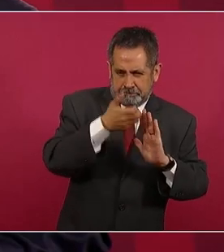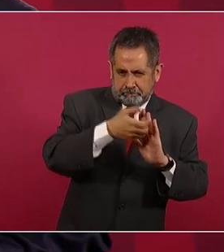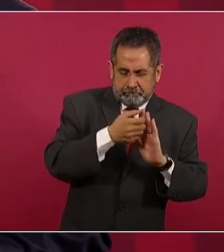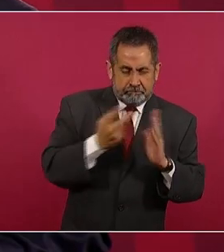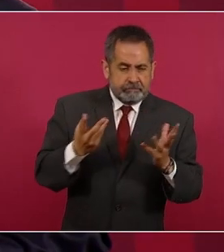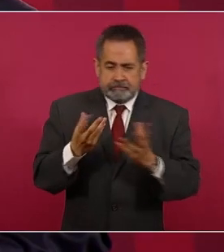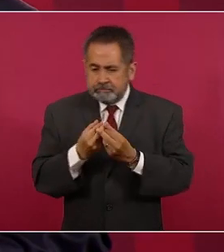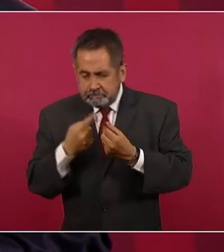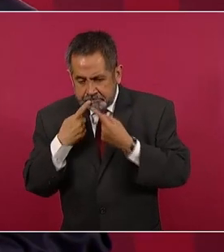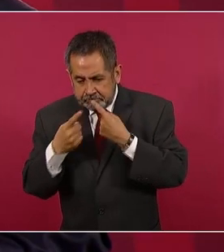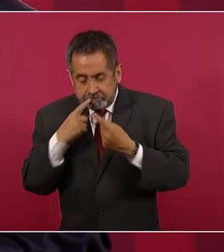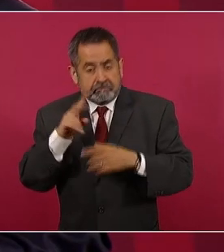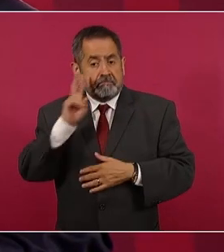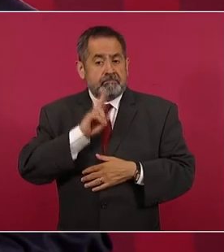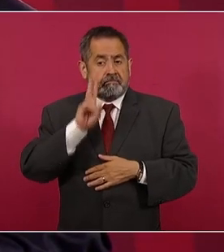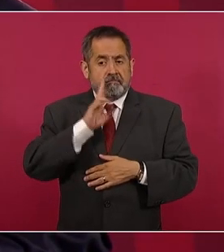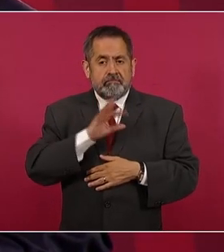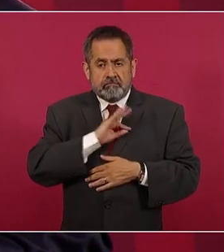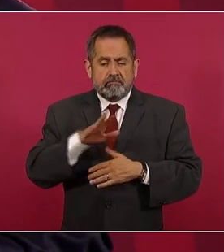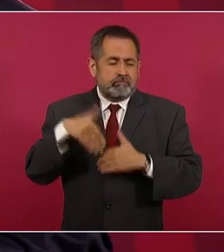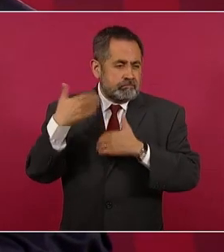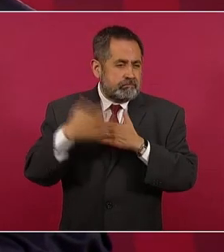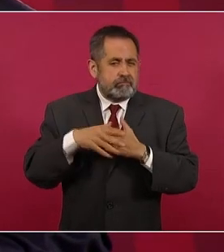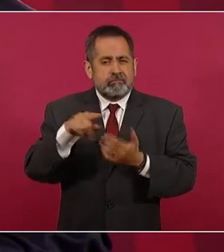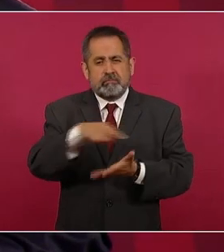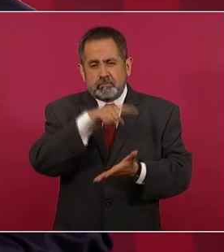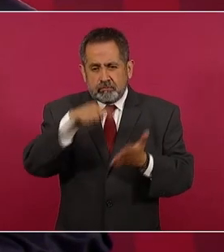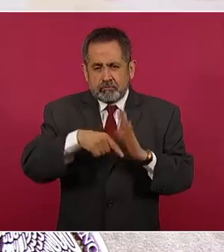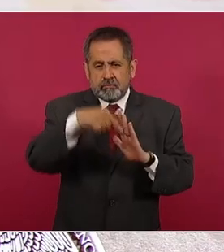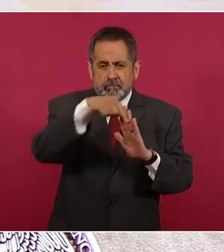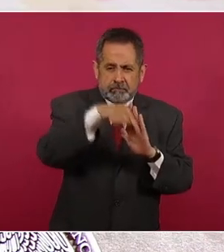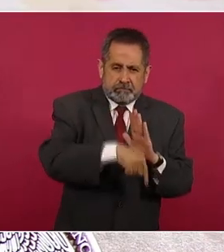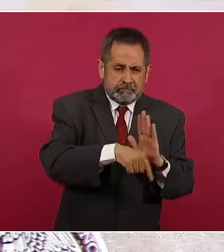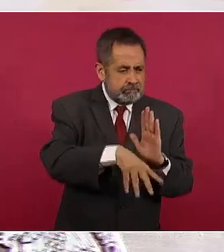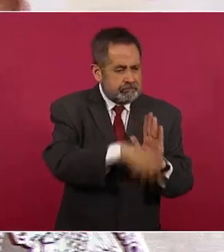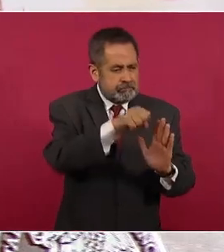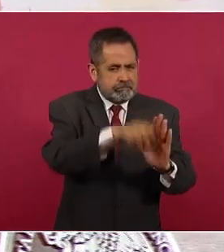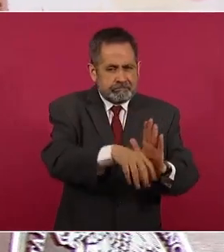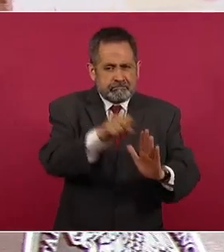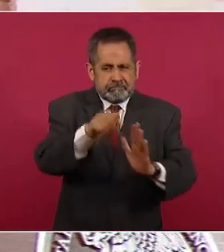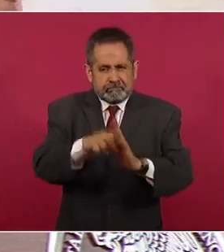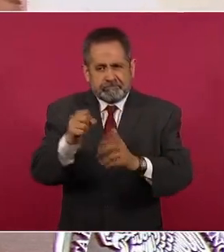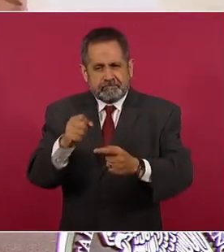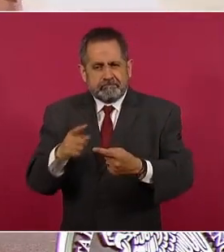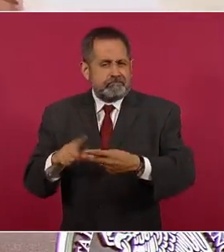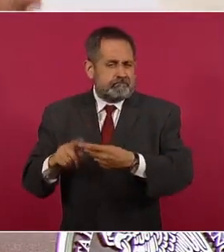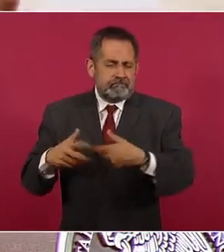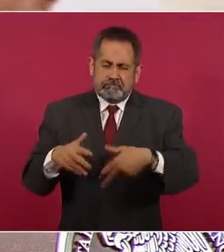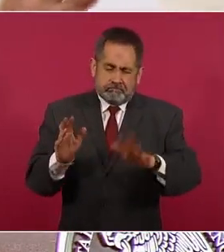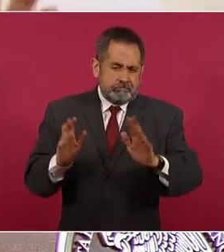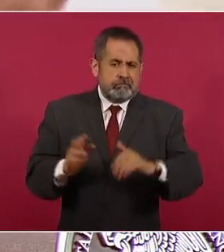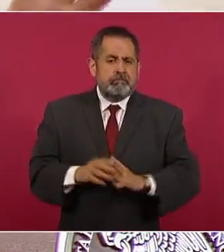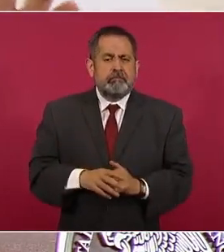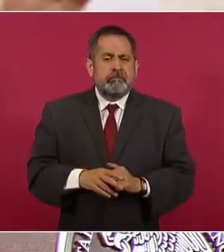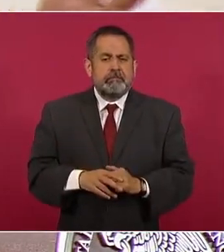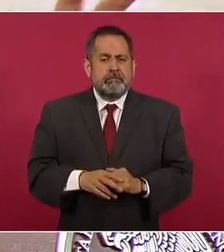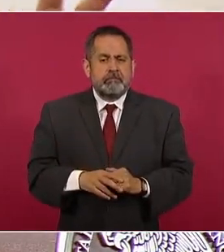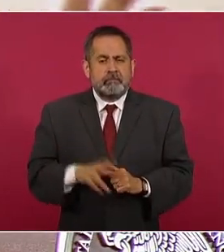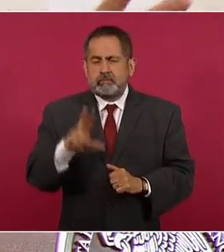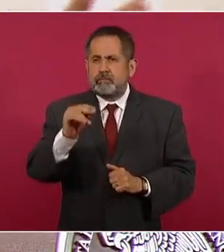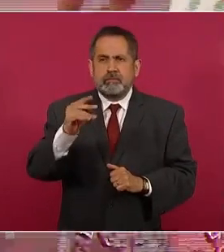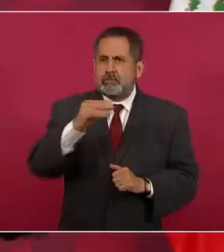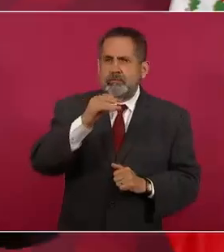y empezar a ver exploraciones y no solo